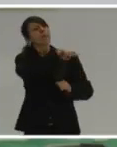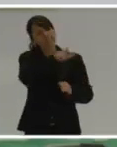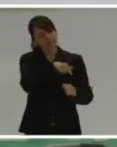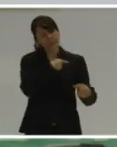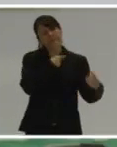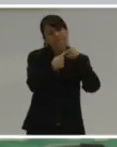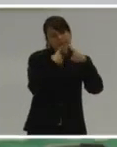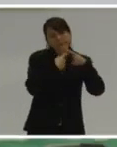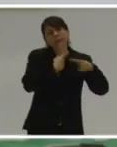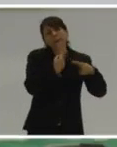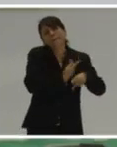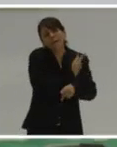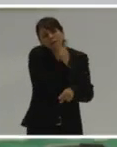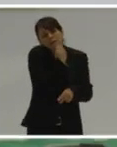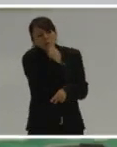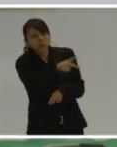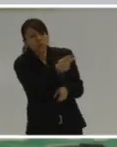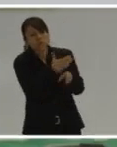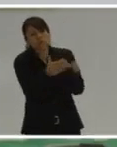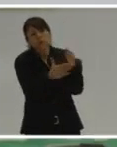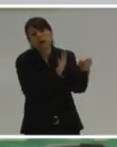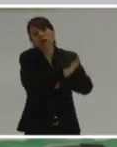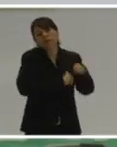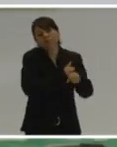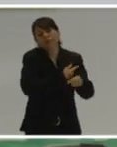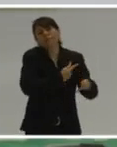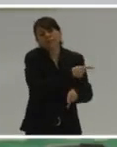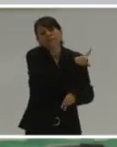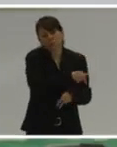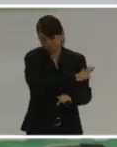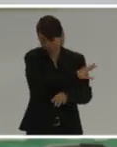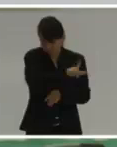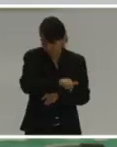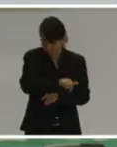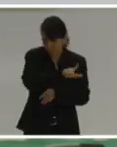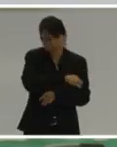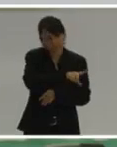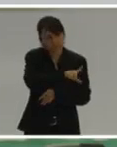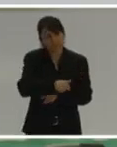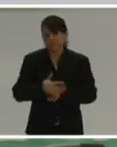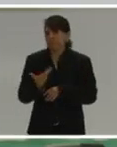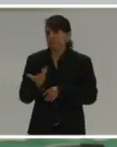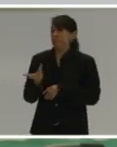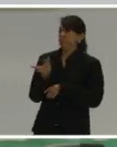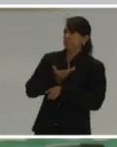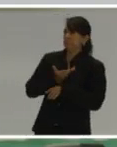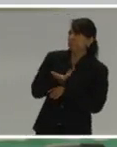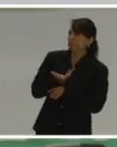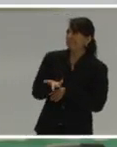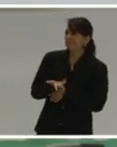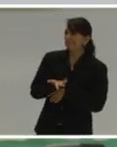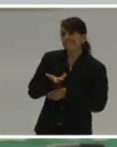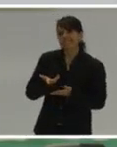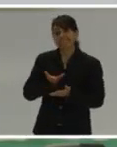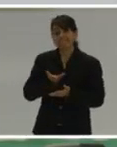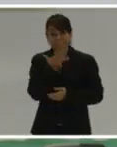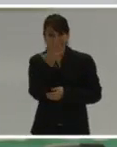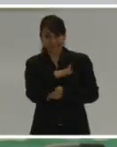Entonces, ¿no? Y bueno, nuestra gente, los 10 dicen, pues ya.